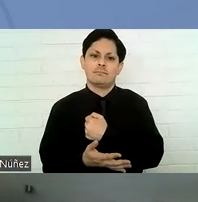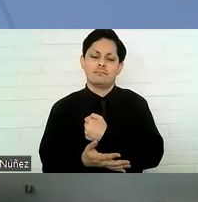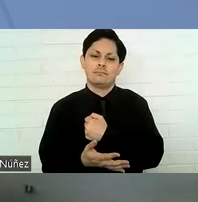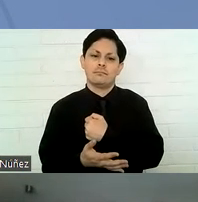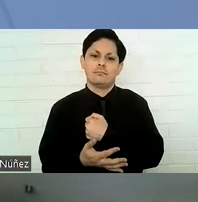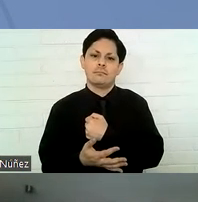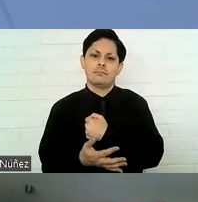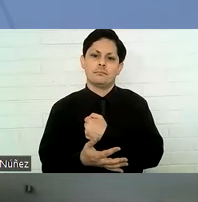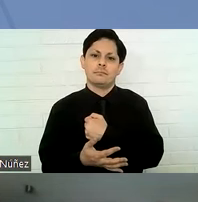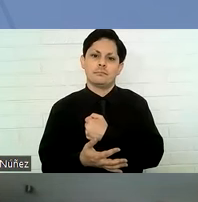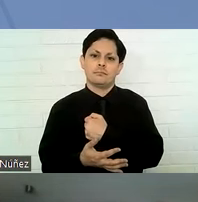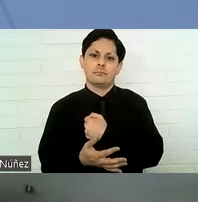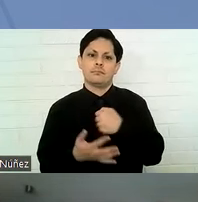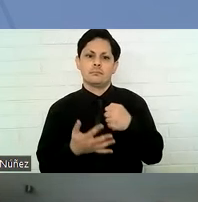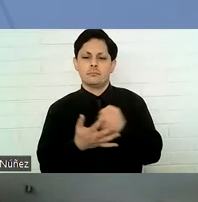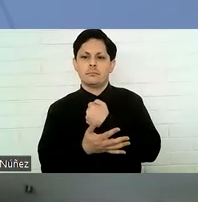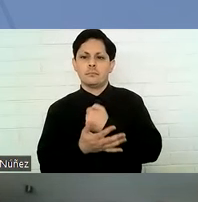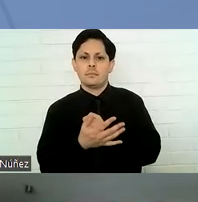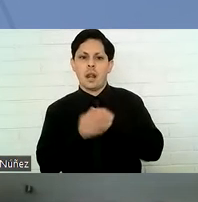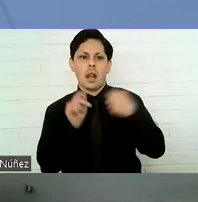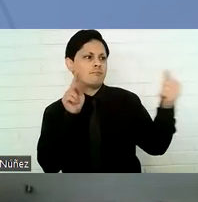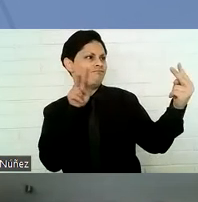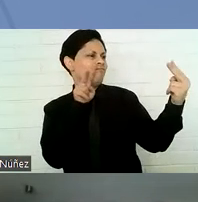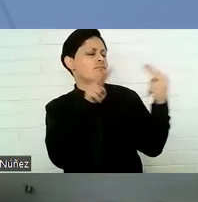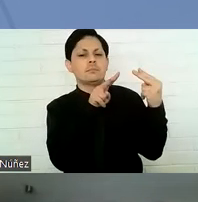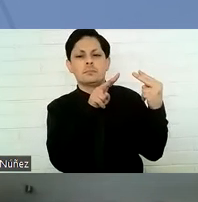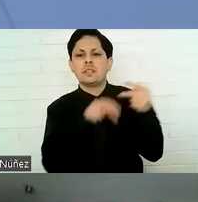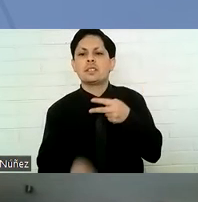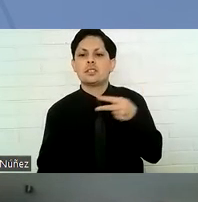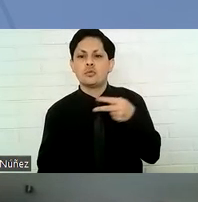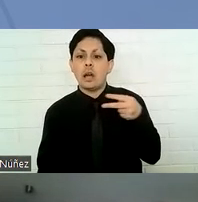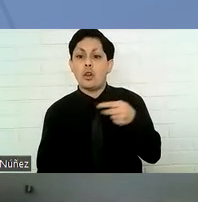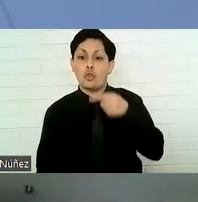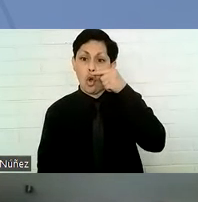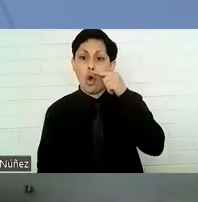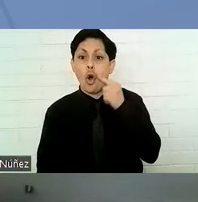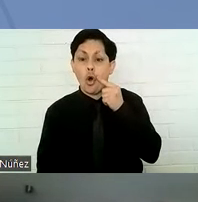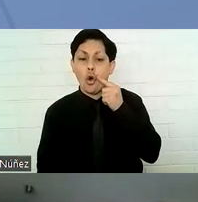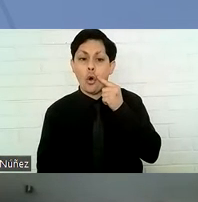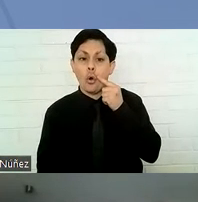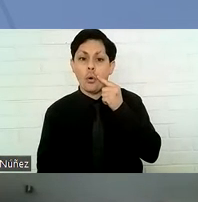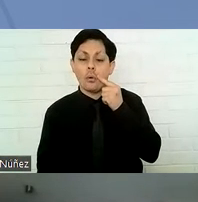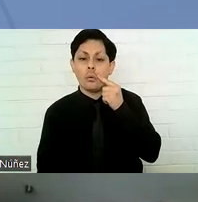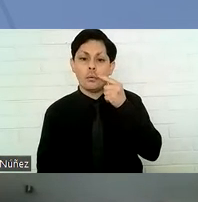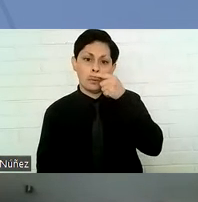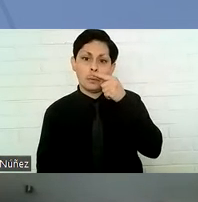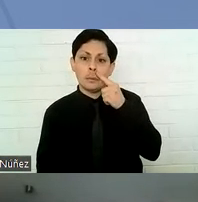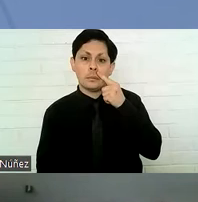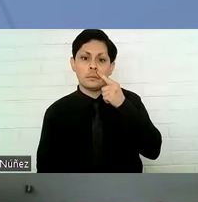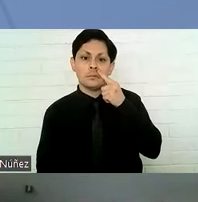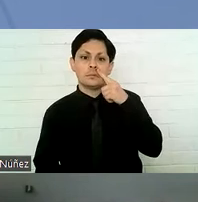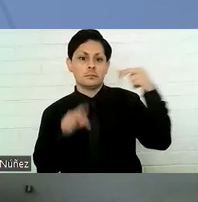de atracción sexual que los hombres suelen ser convocados por las